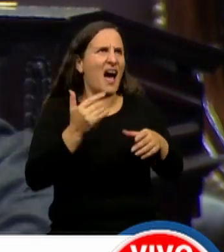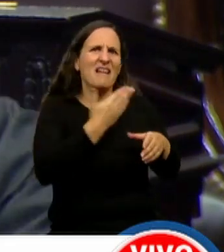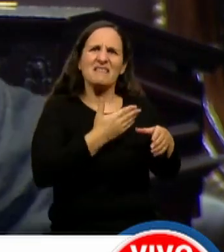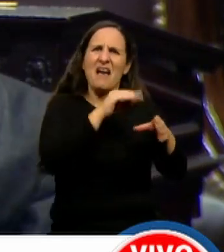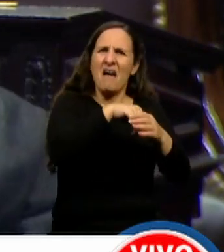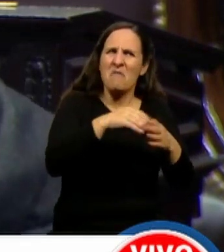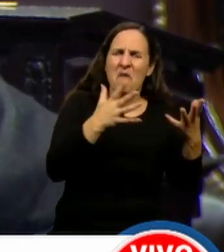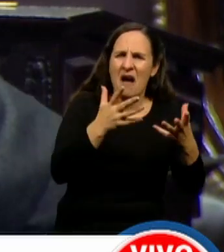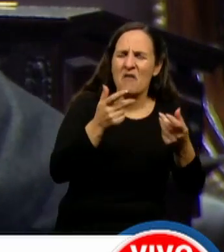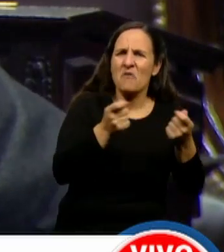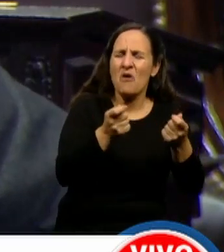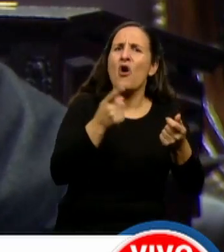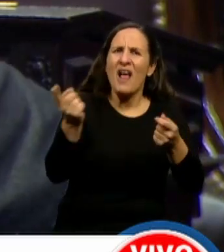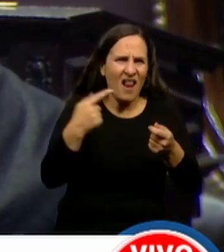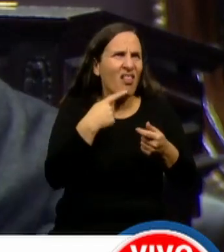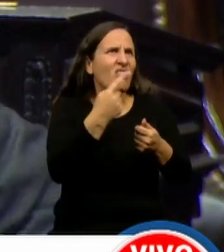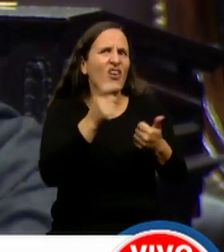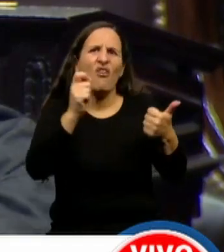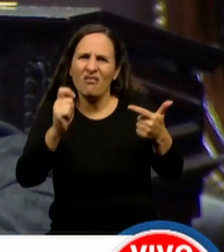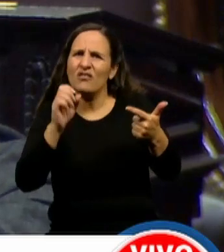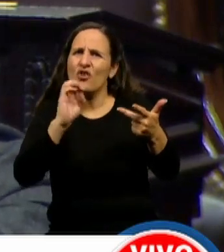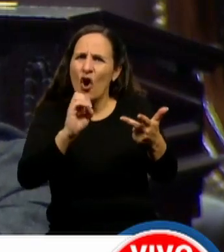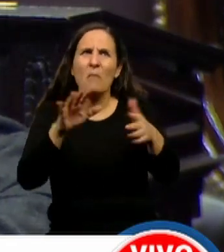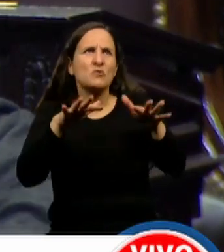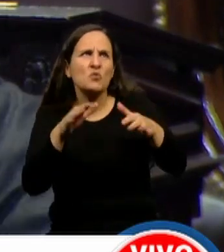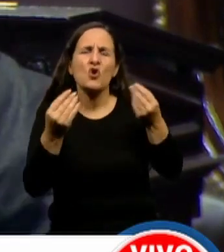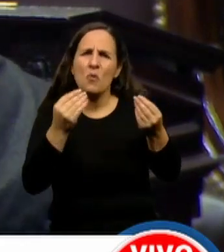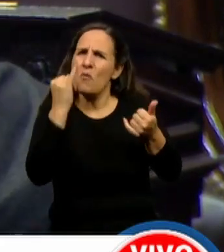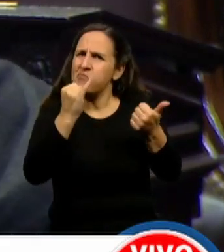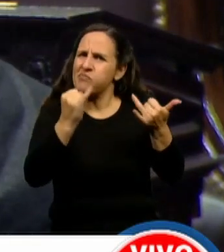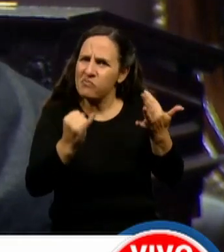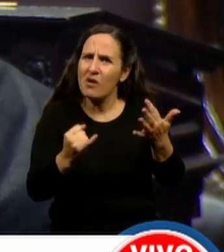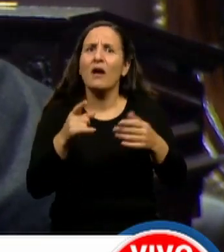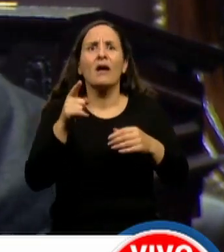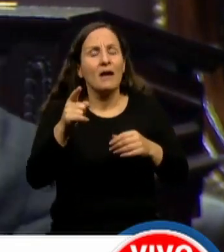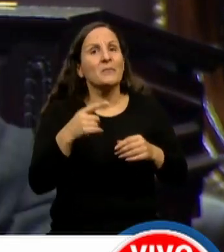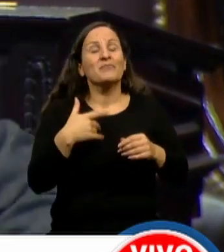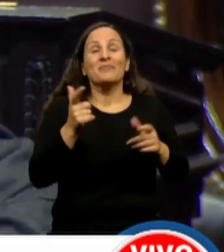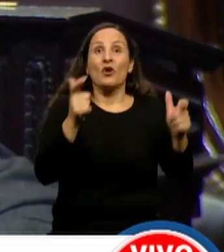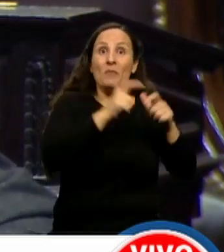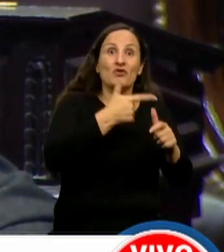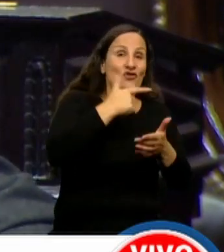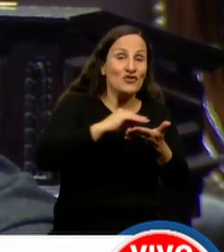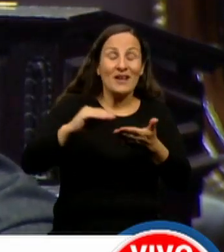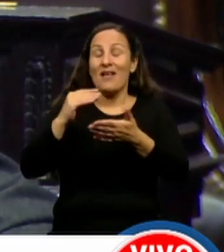de lo que portó nombre, datos y circunstancias. Sería bueno que la bicameral se ocupara de este